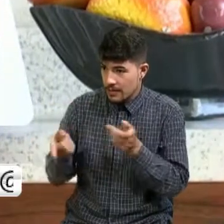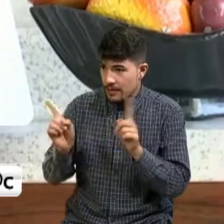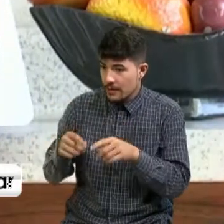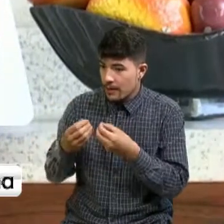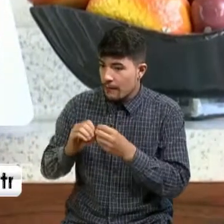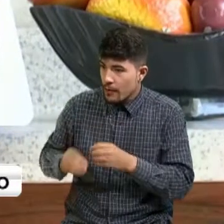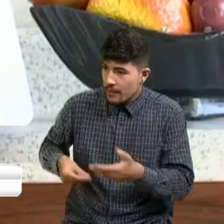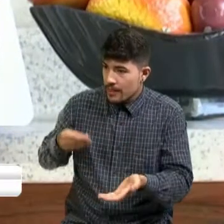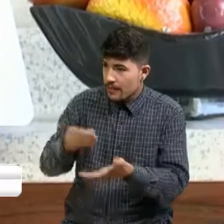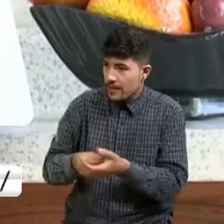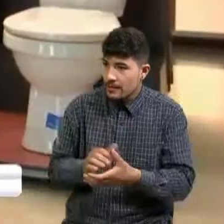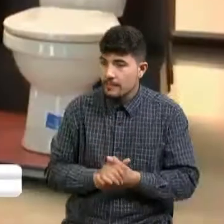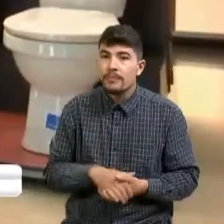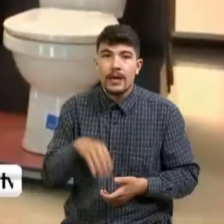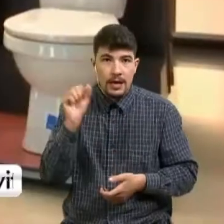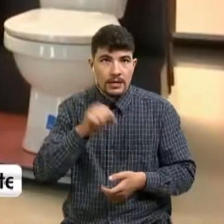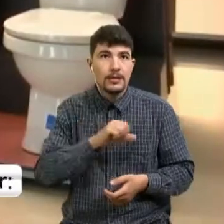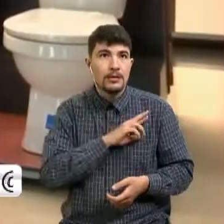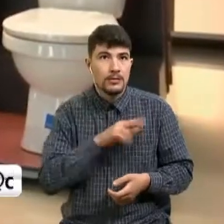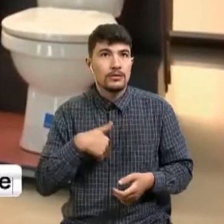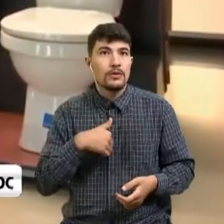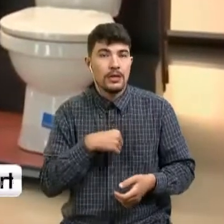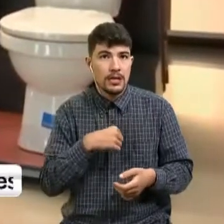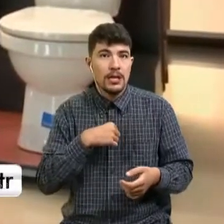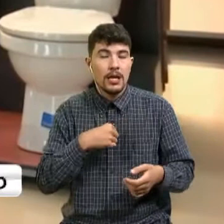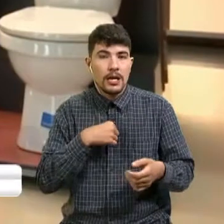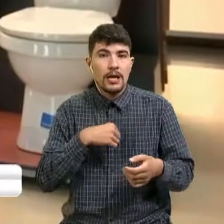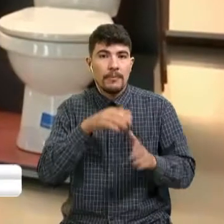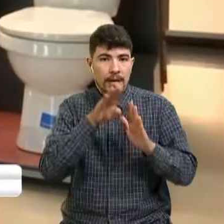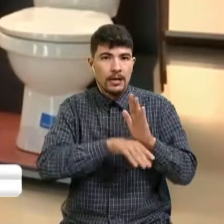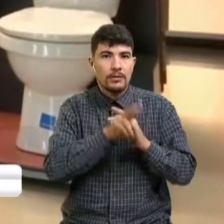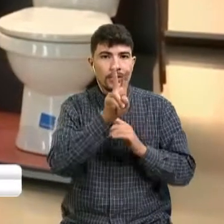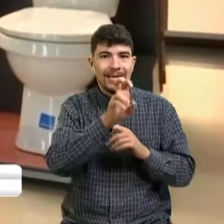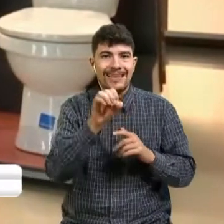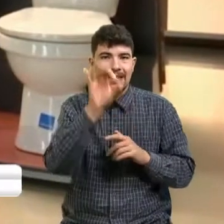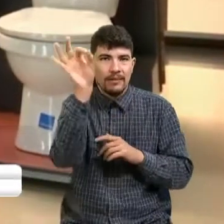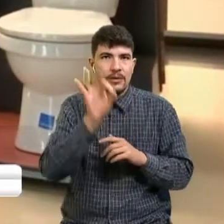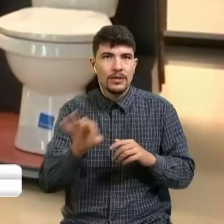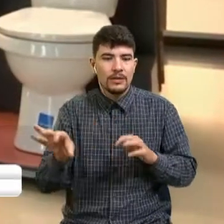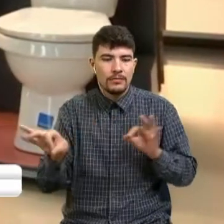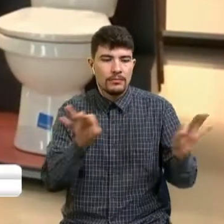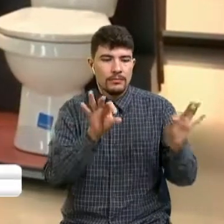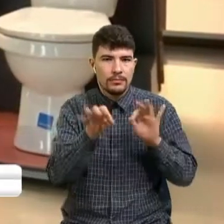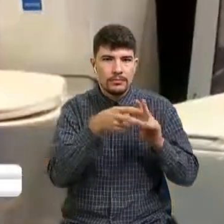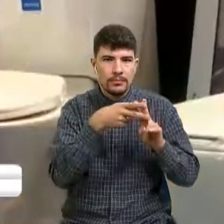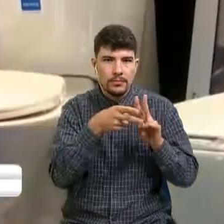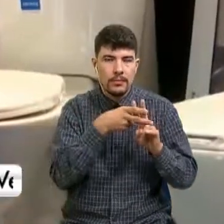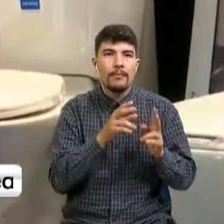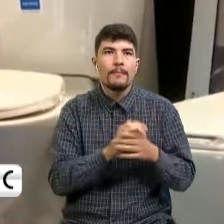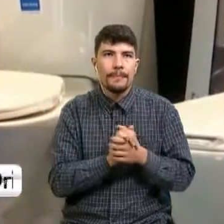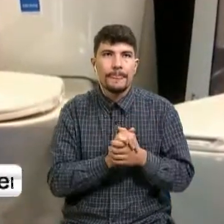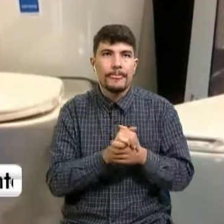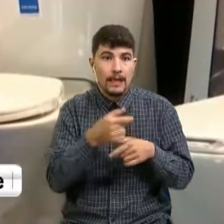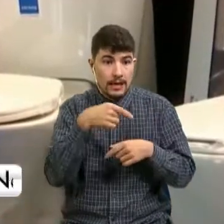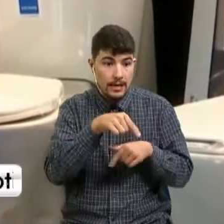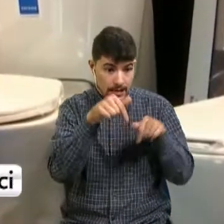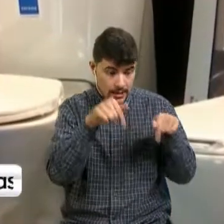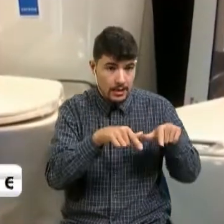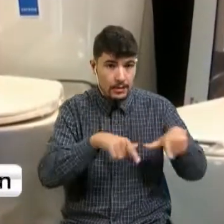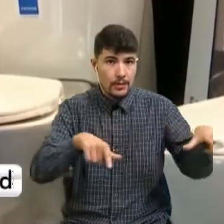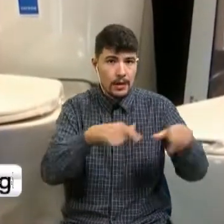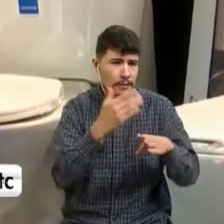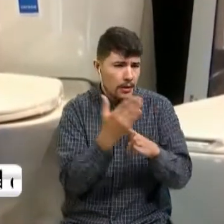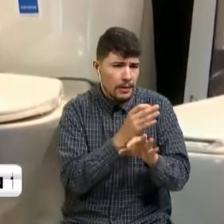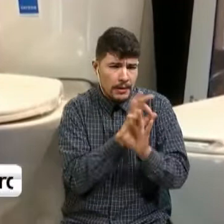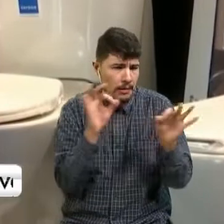pago. Vamos a tener descuentos hasta un 70% en referencias seleccionadas. En Maxcerámica no vas a tener ningún problema